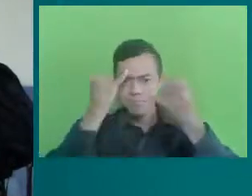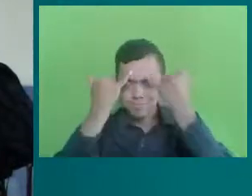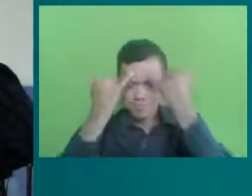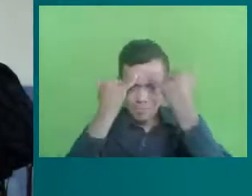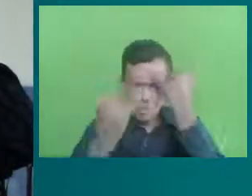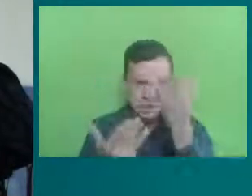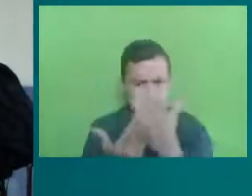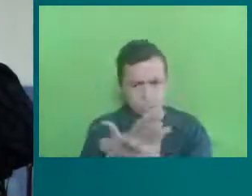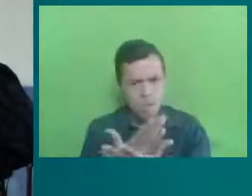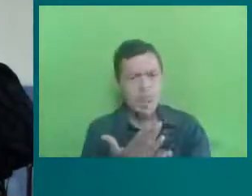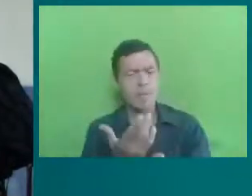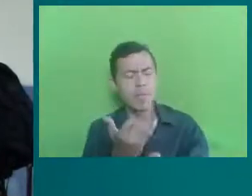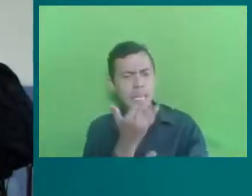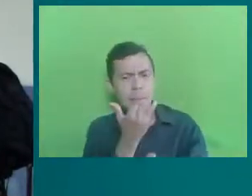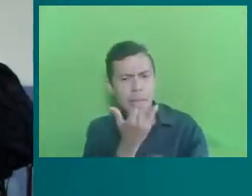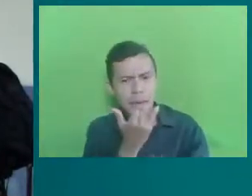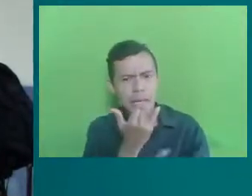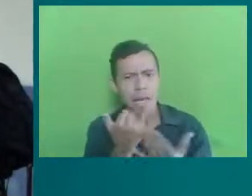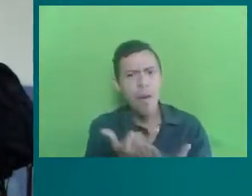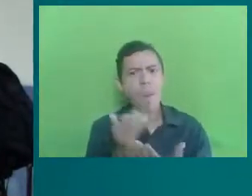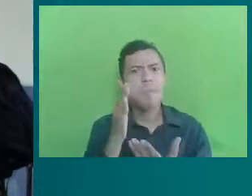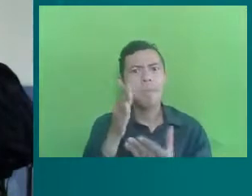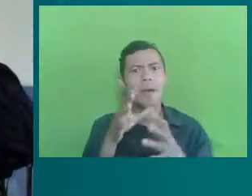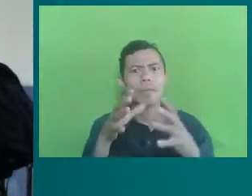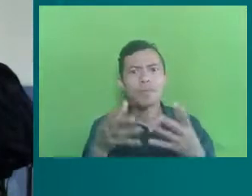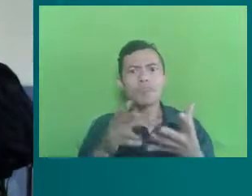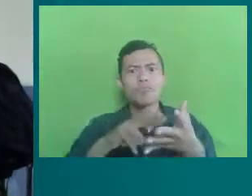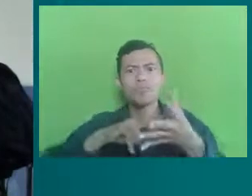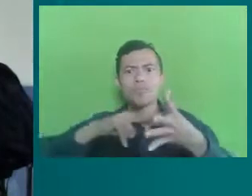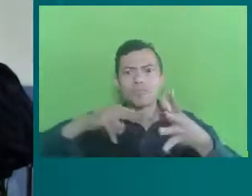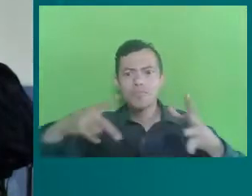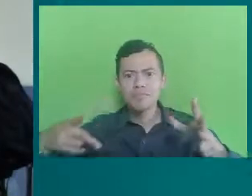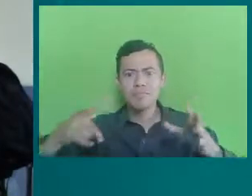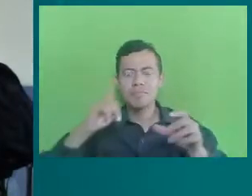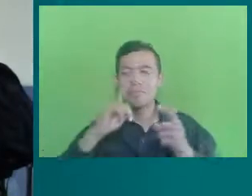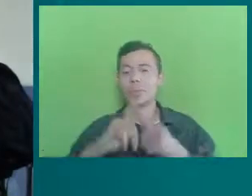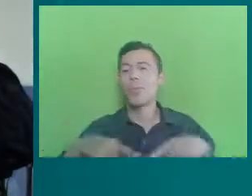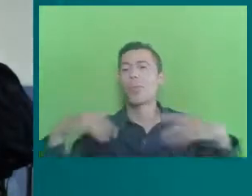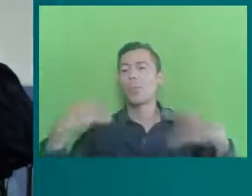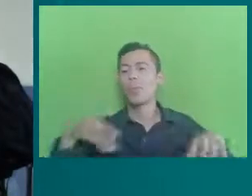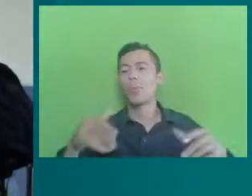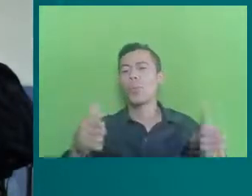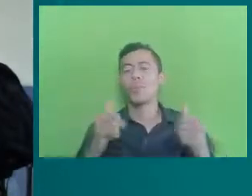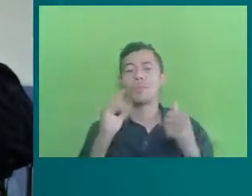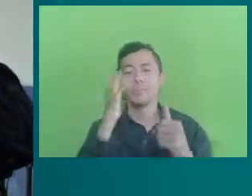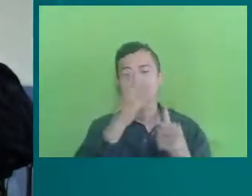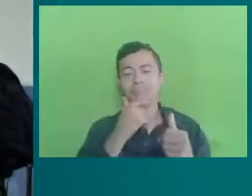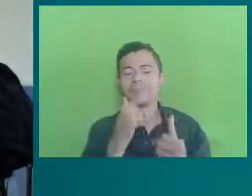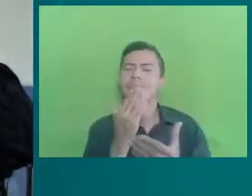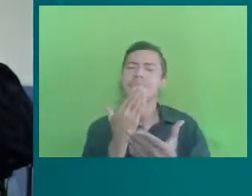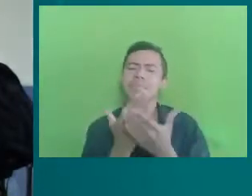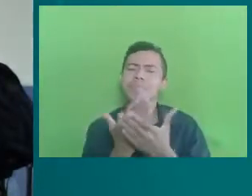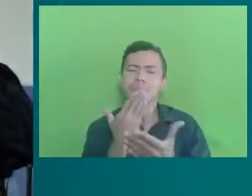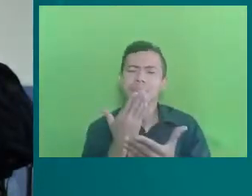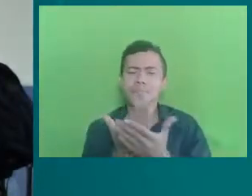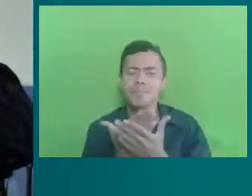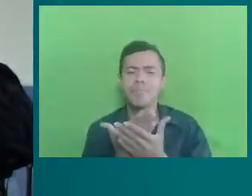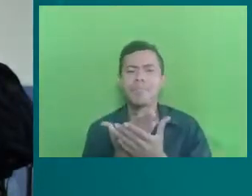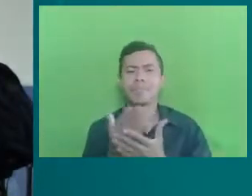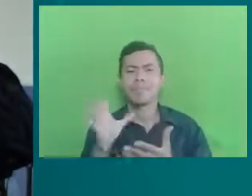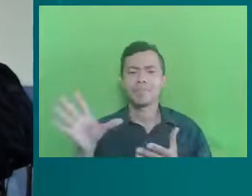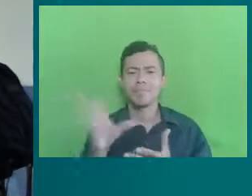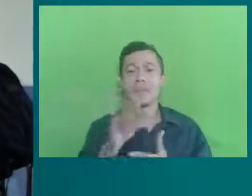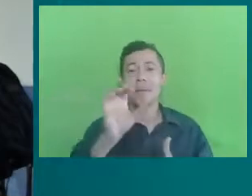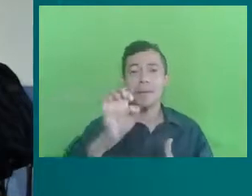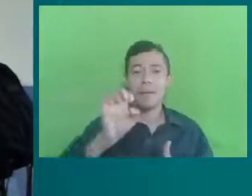nuevo, qué es lo que está sucediendo en este mundo de la tecnología, y eso es maravilloso. Gracias, gracias de parte de